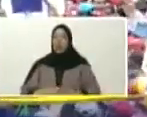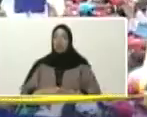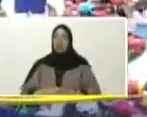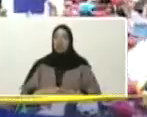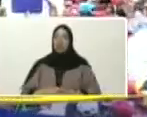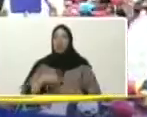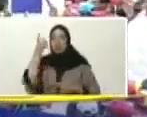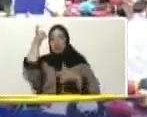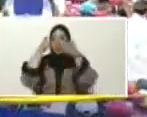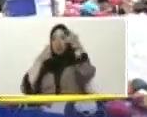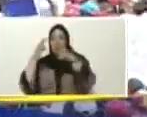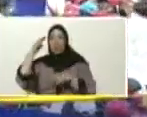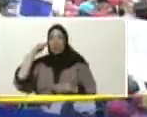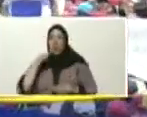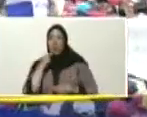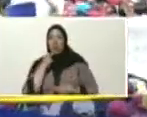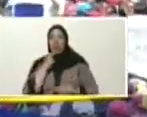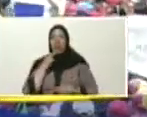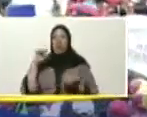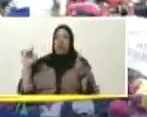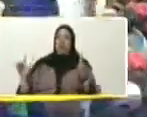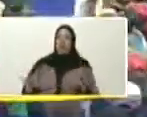VCH Santana Maiquetía,